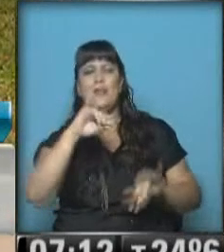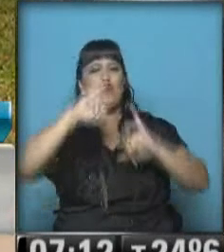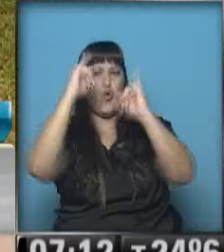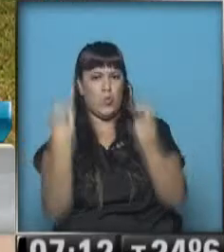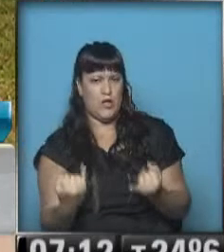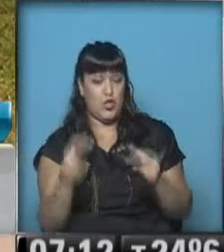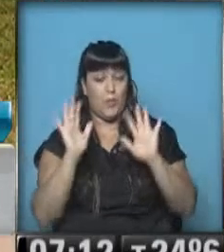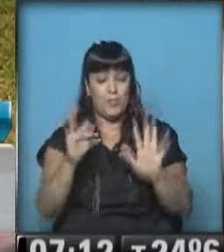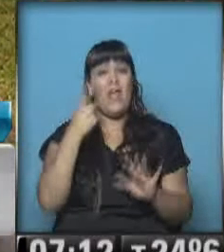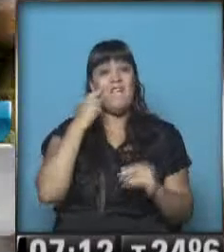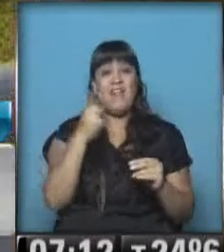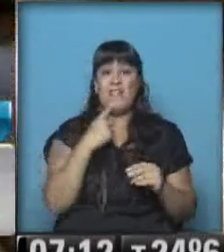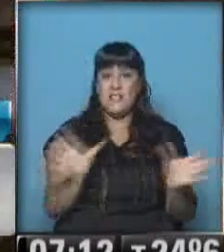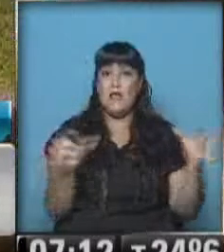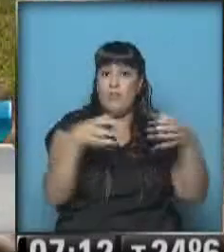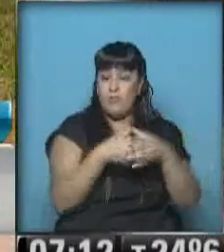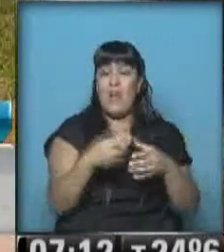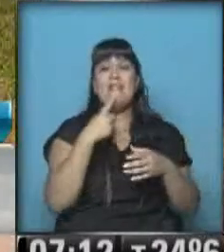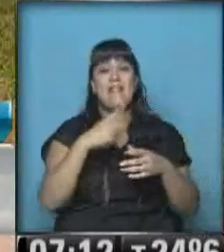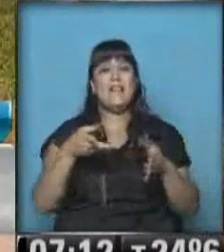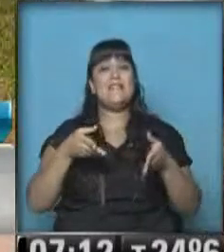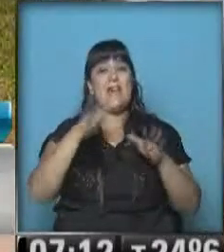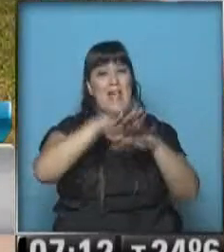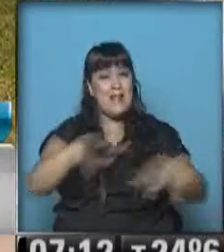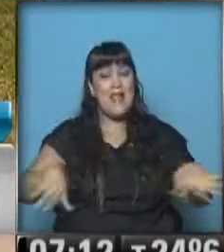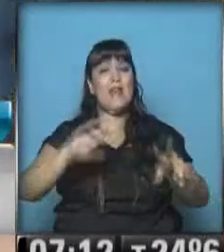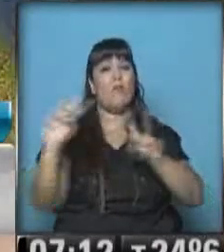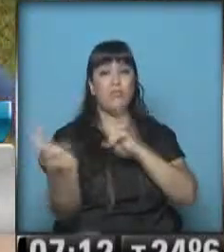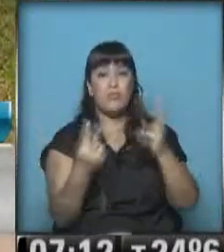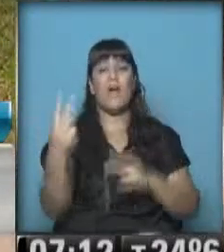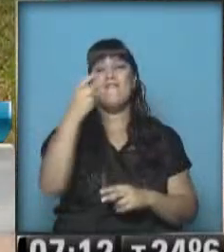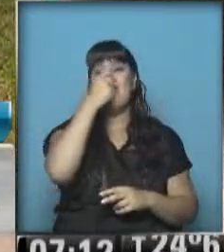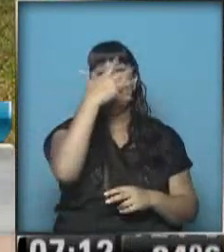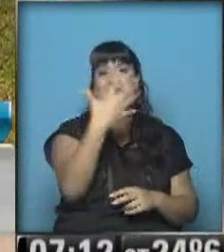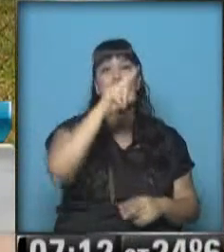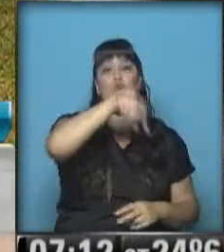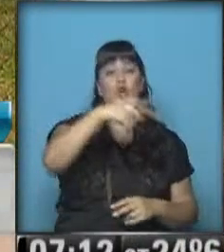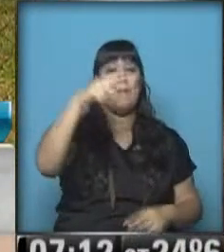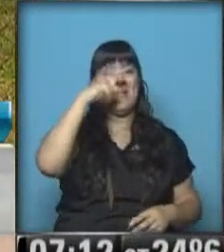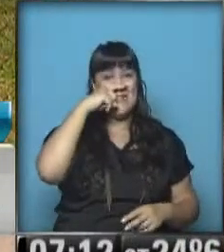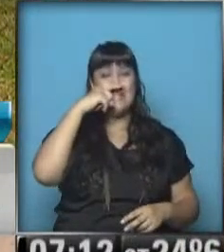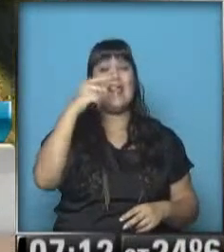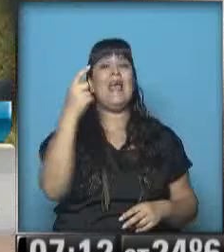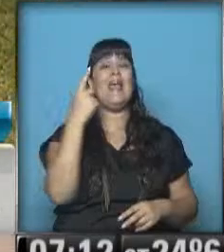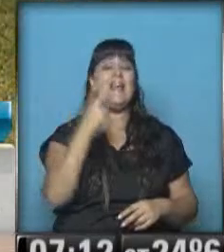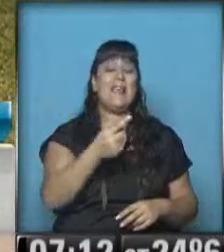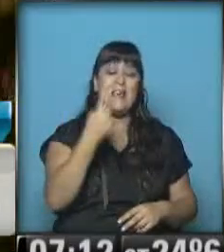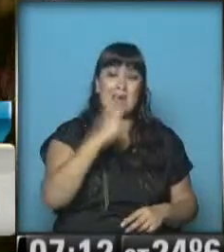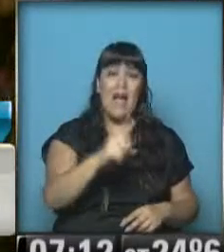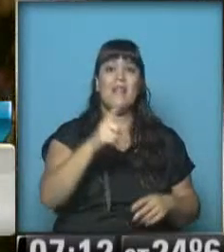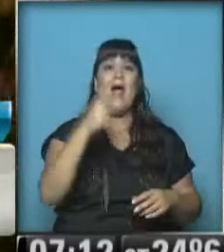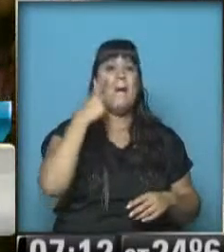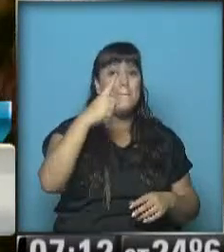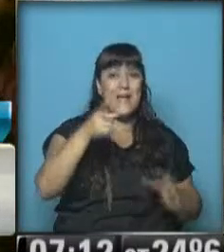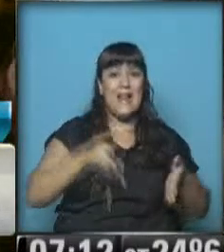A ver, según el organismo, la mortalidad infantil alcanzaba el 25,7% de niños cada 1000 nacimientos vivos para el